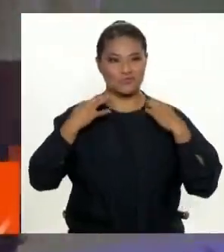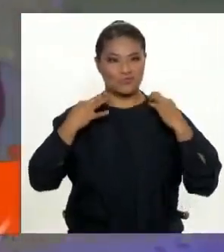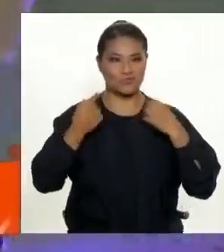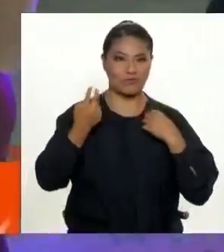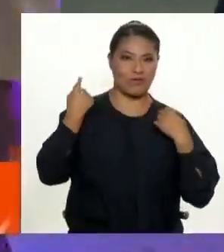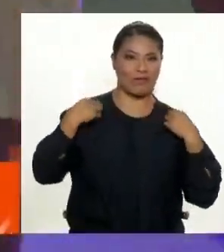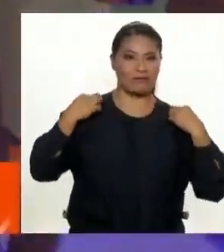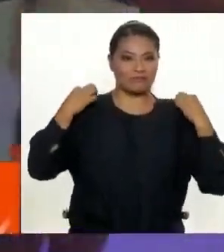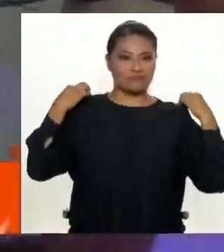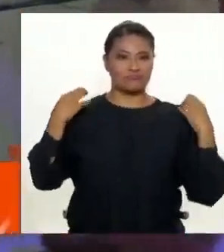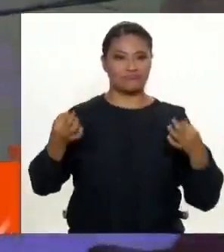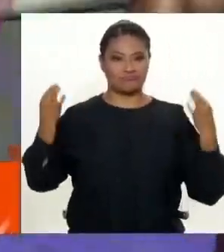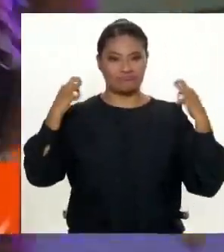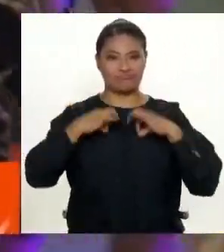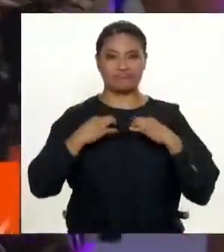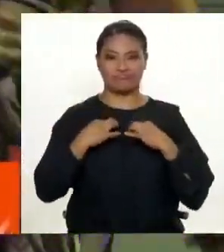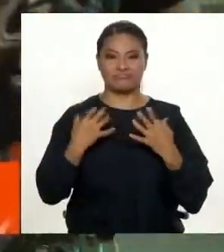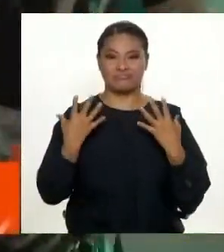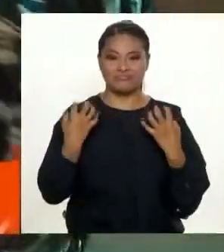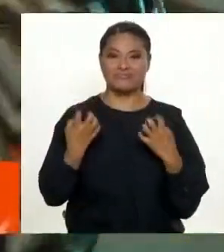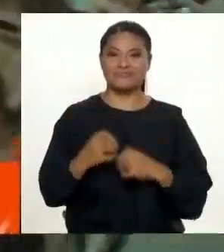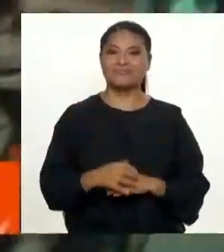¿eh? Definitivamente. Sí.